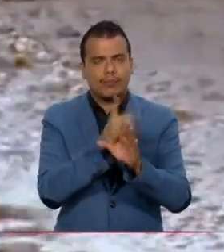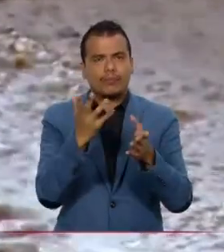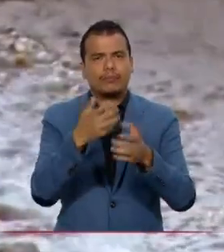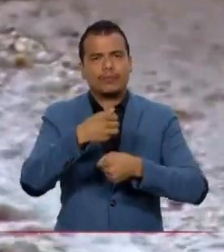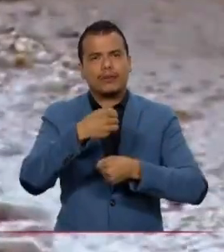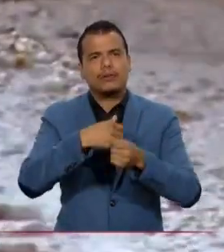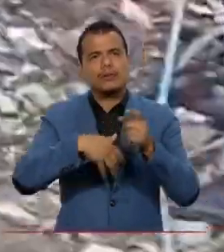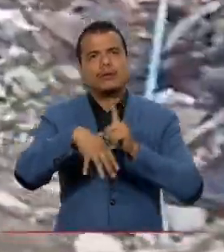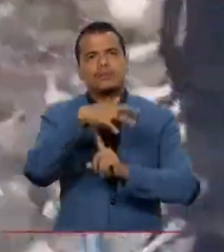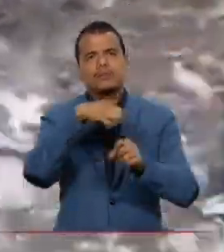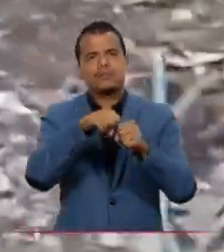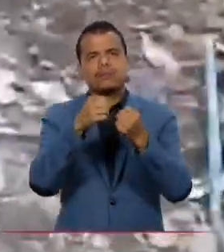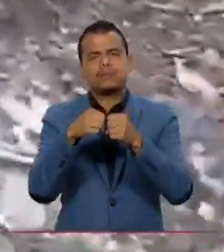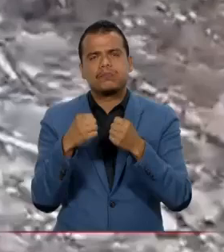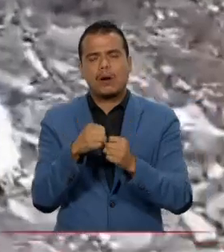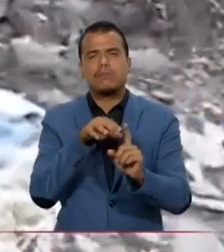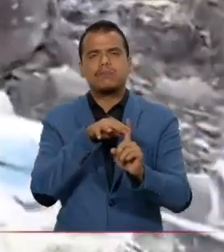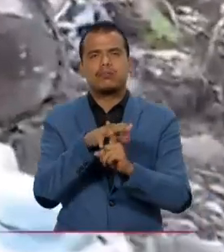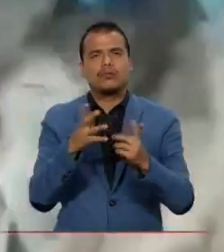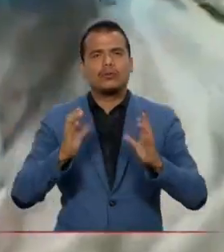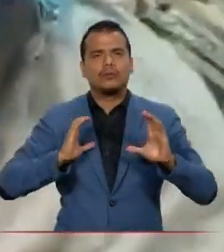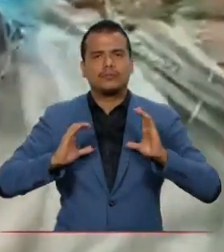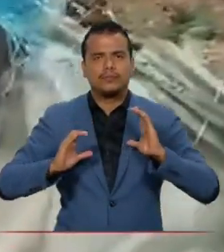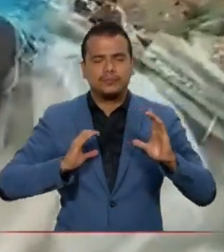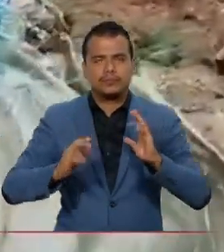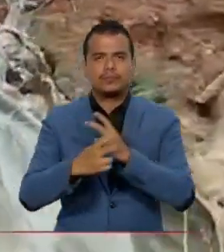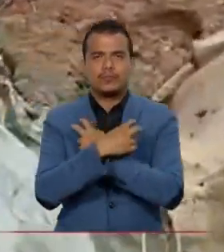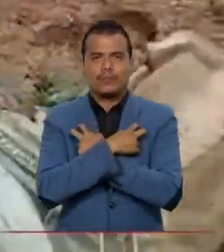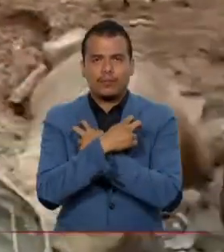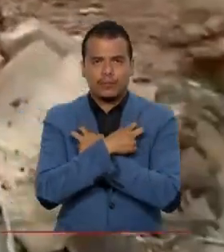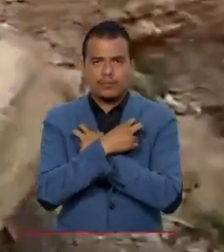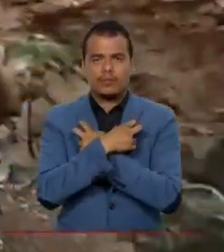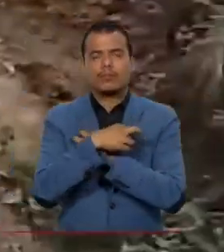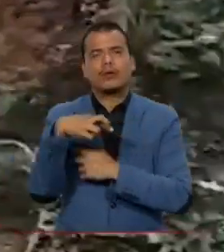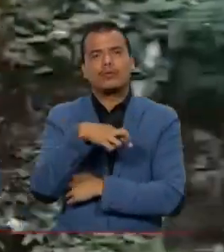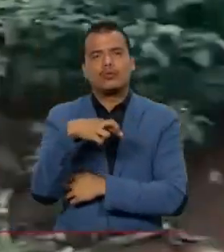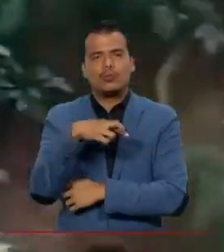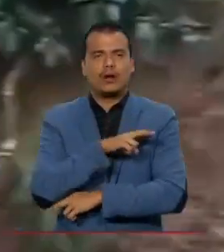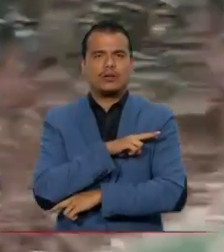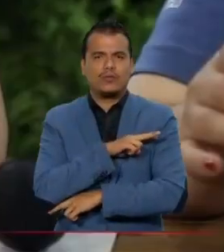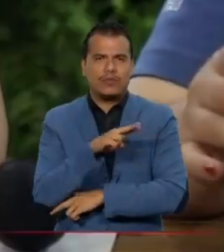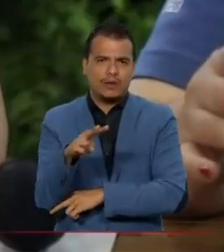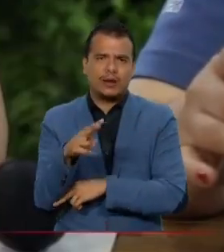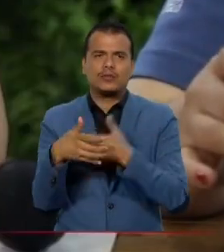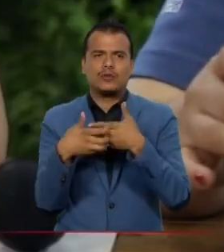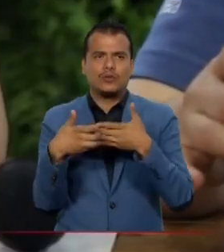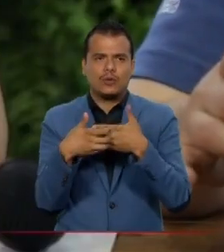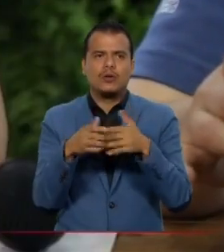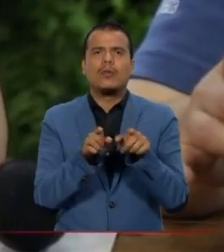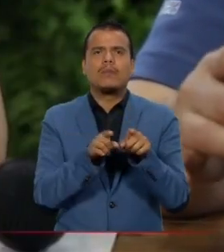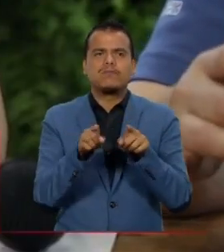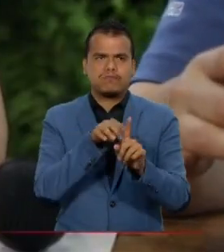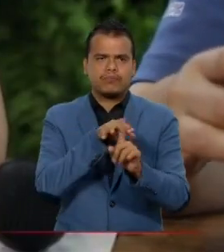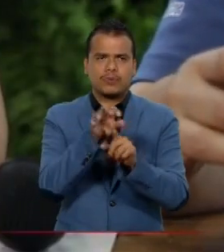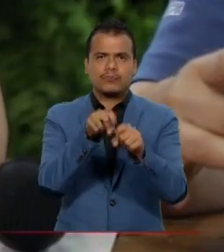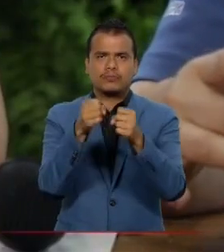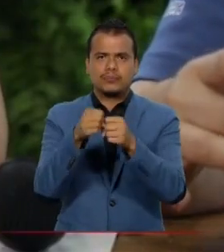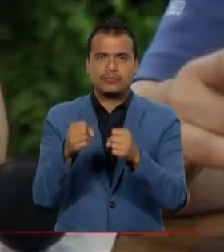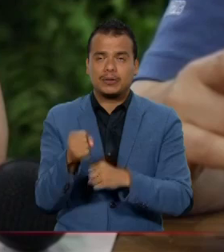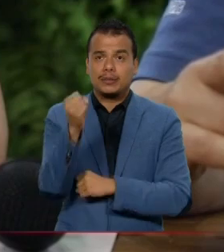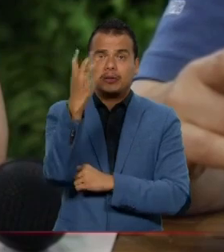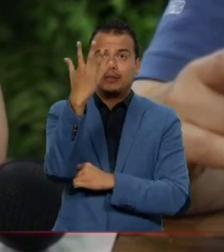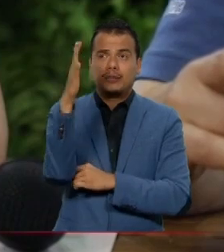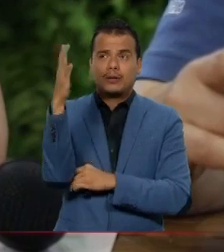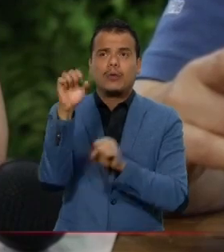como Cauca, Caquetá, Huila, Nariño, Tolima, Putumayo y Valle del Cauca. Más de 1000 especies de plantas